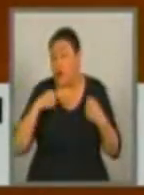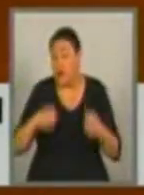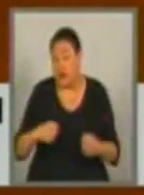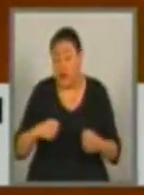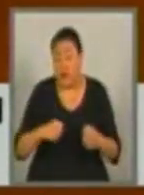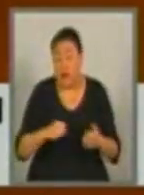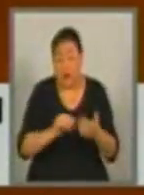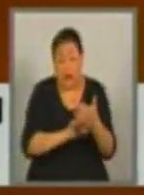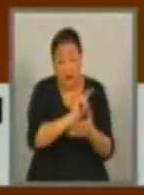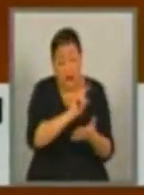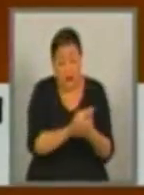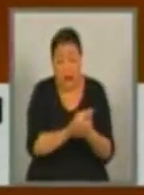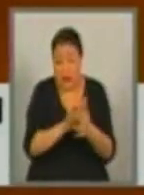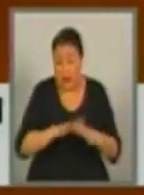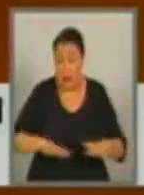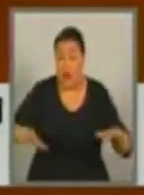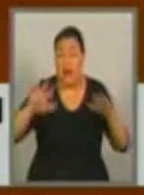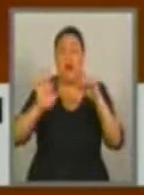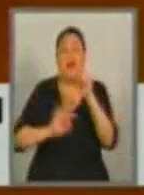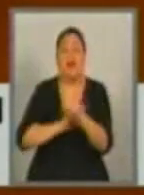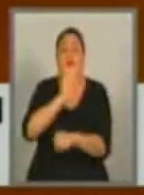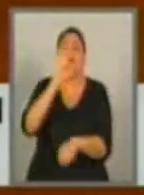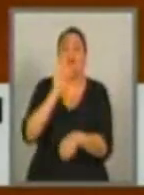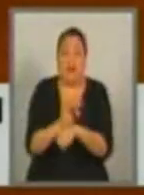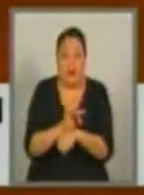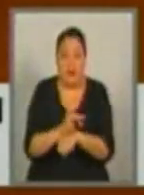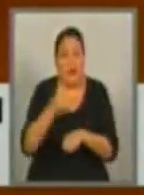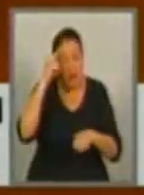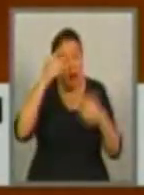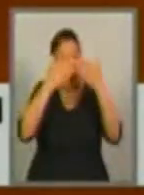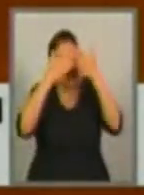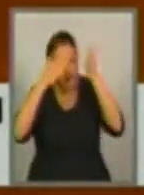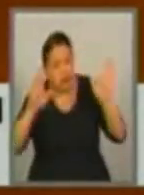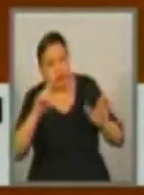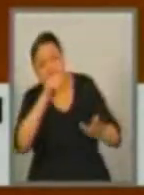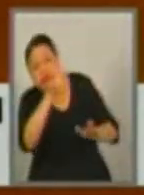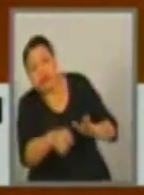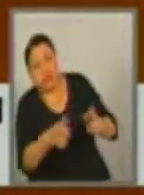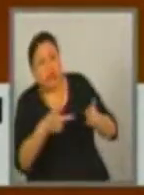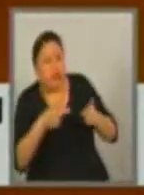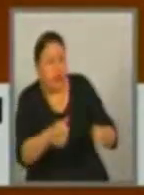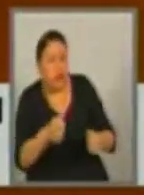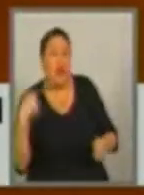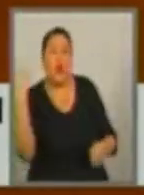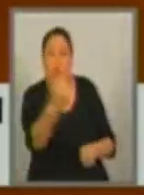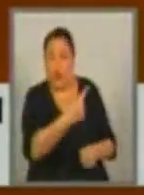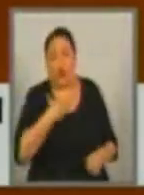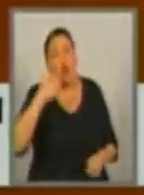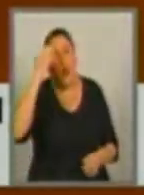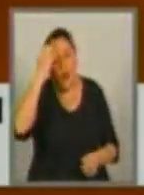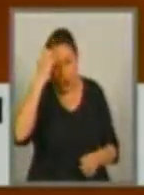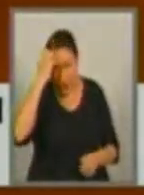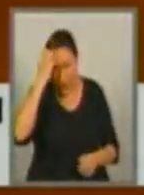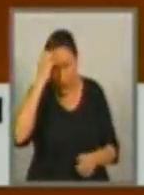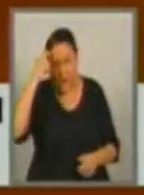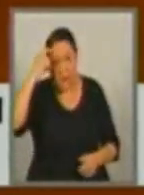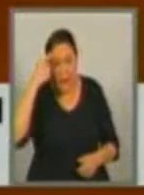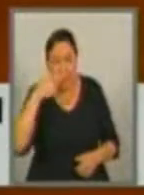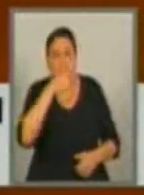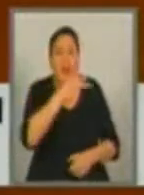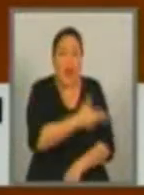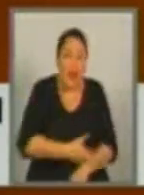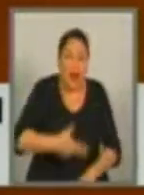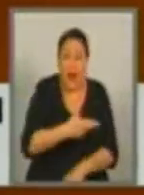la cultura de transparencia y gobierno abierto, generando las condiciones para que la promoción de